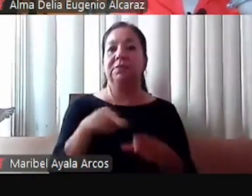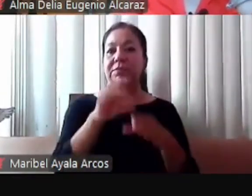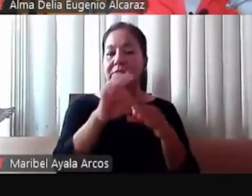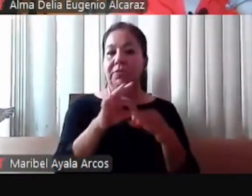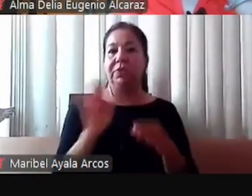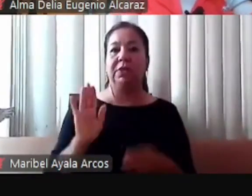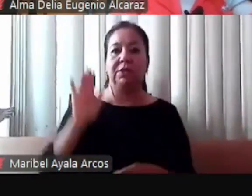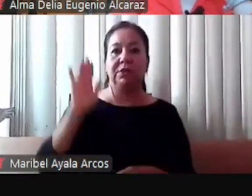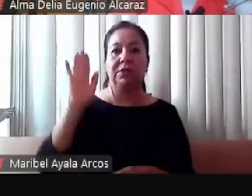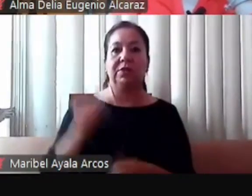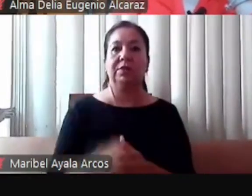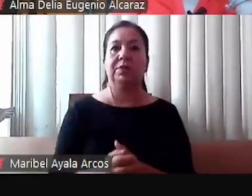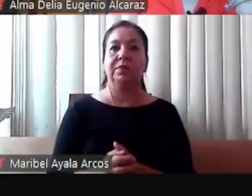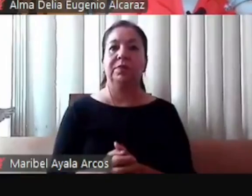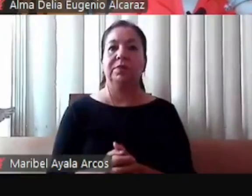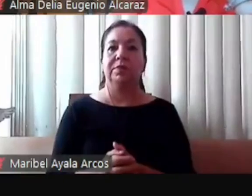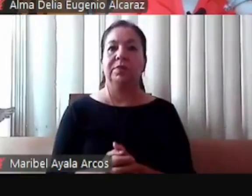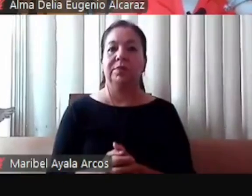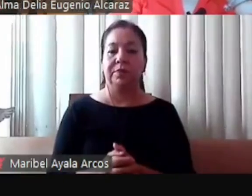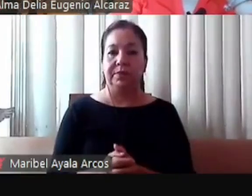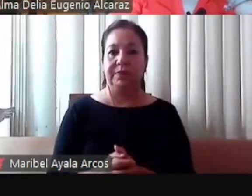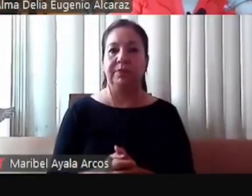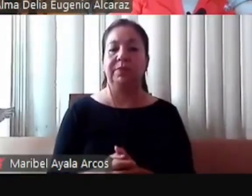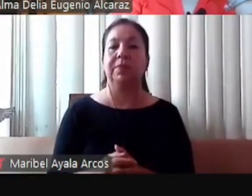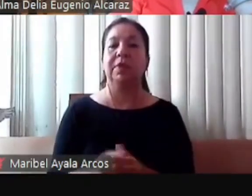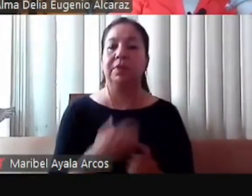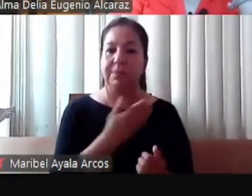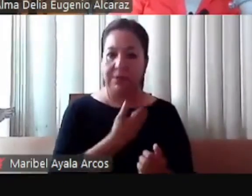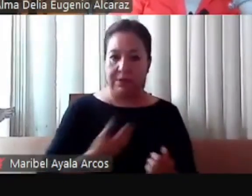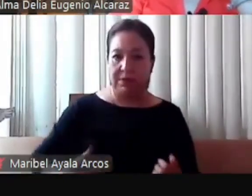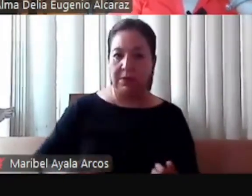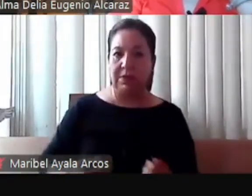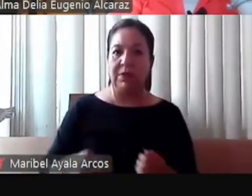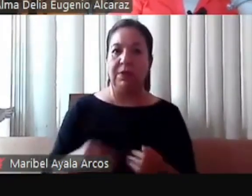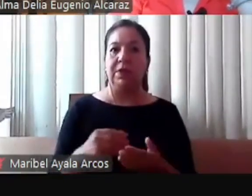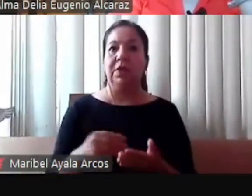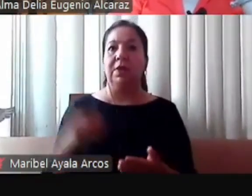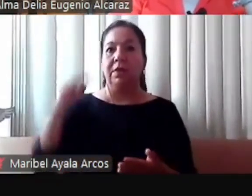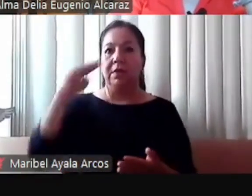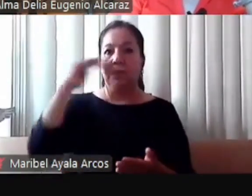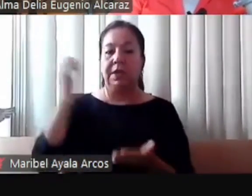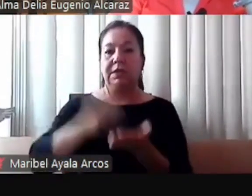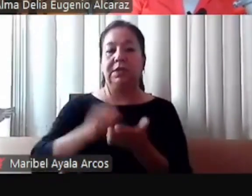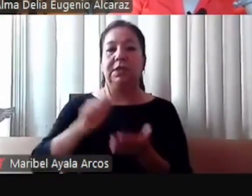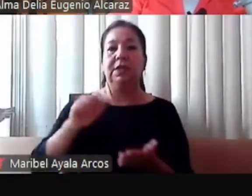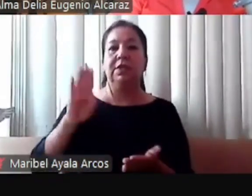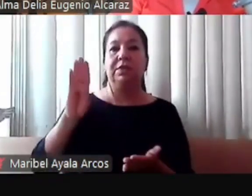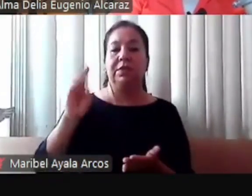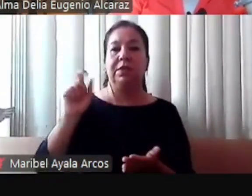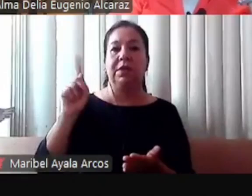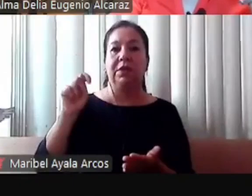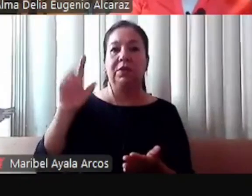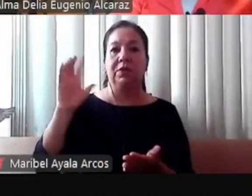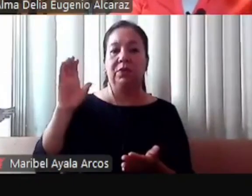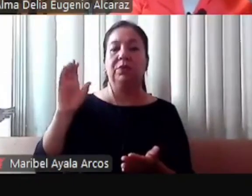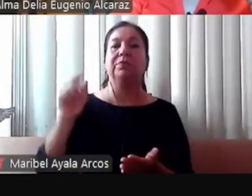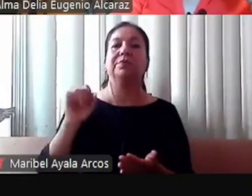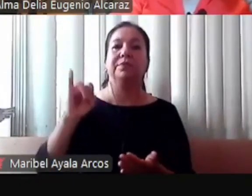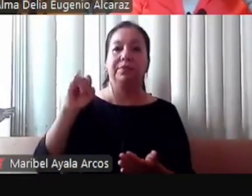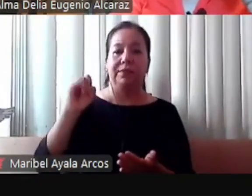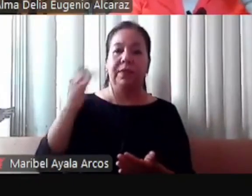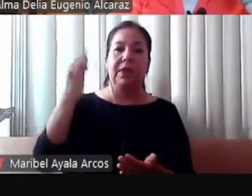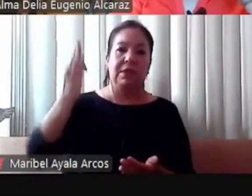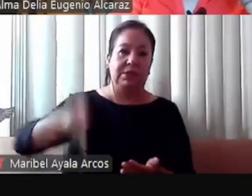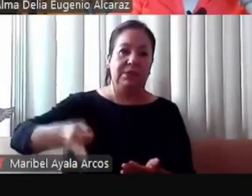favor. Con su autorización, magistrada presidenta, magistrado oponente, José Inés Betancourt Salgado. Es mi proyecto.